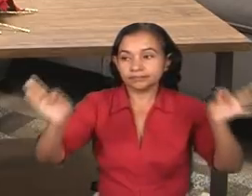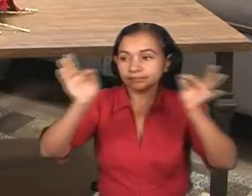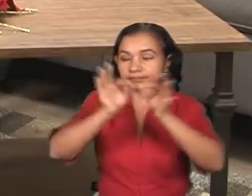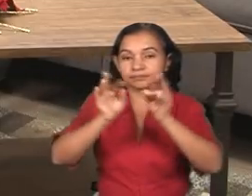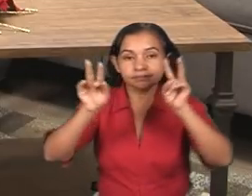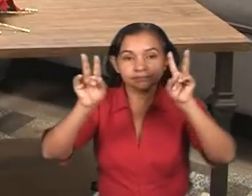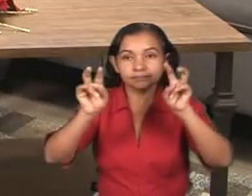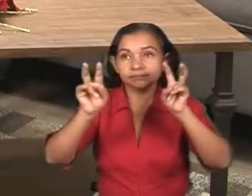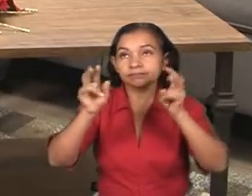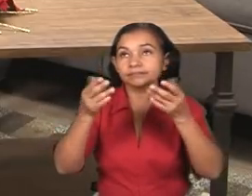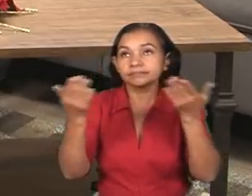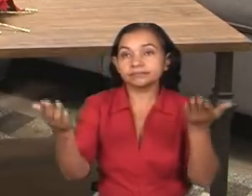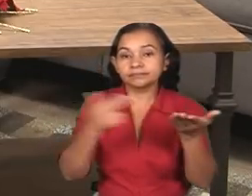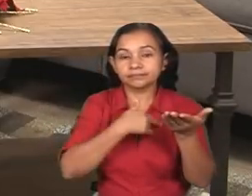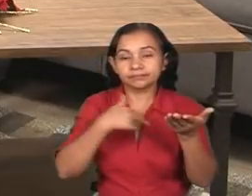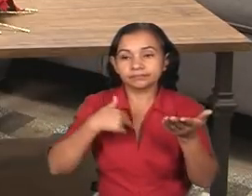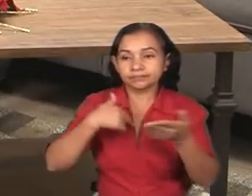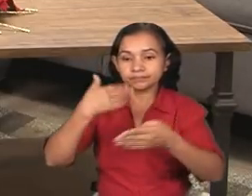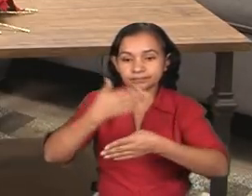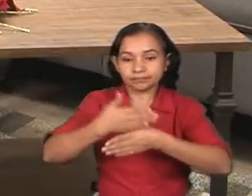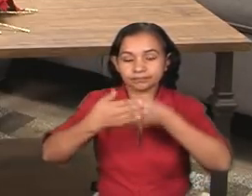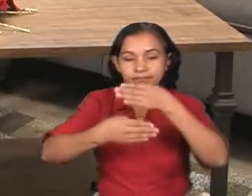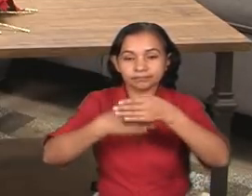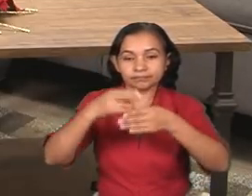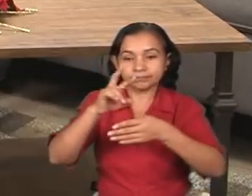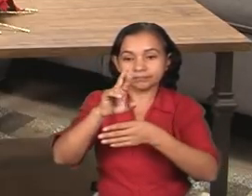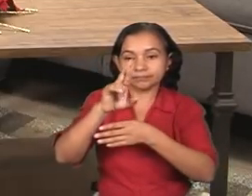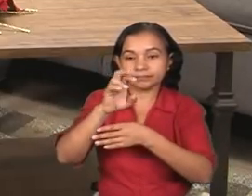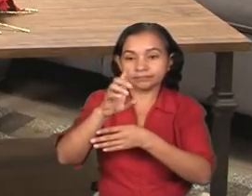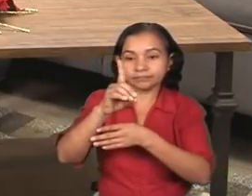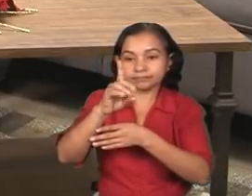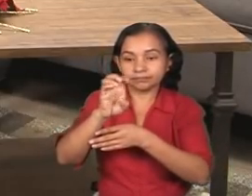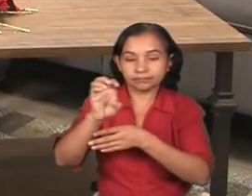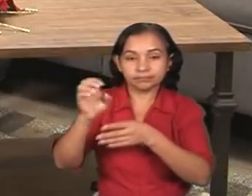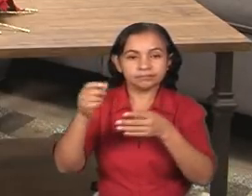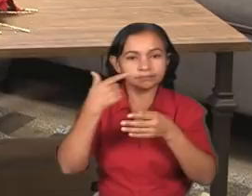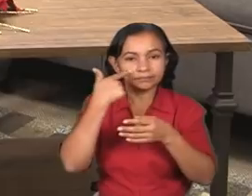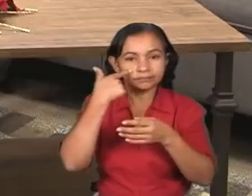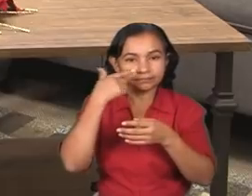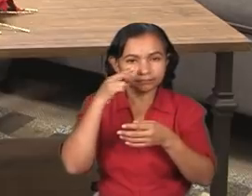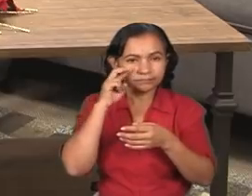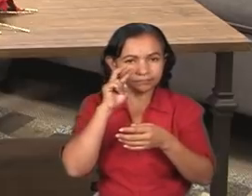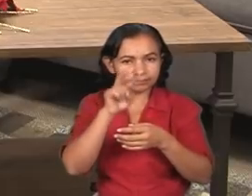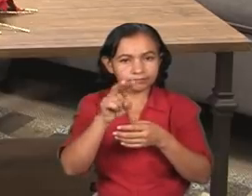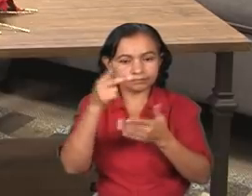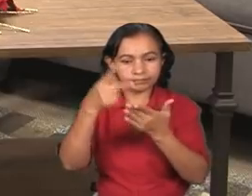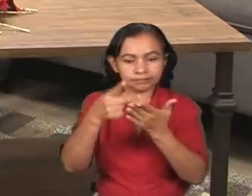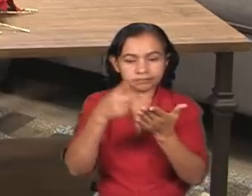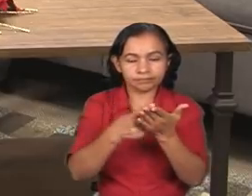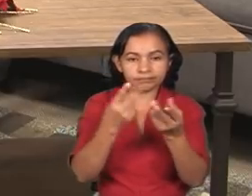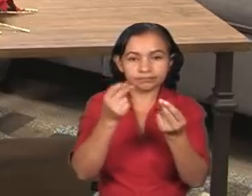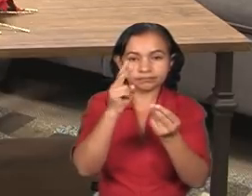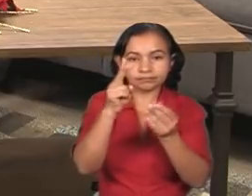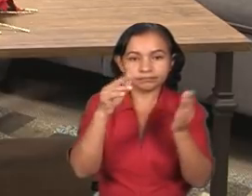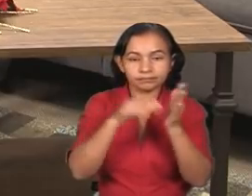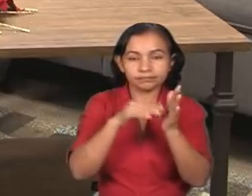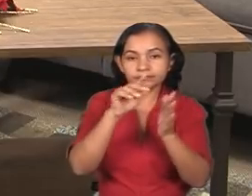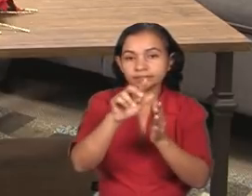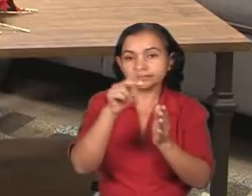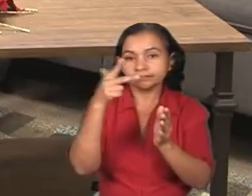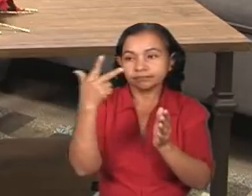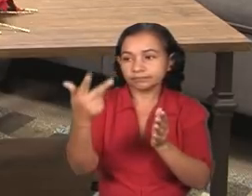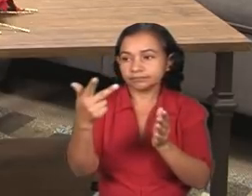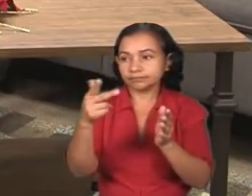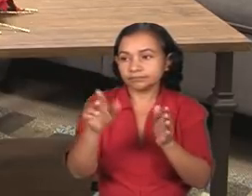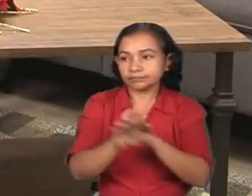sentido, y construcción y ampliación de redes. Cuando vos ves el presupuesto del 2018, que como te digo, nosotros estamos prácticamente